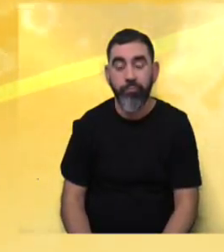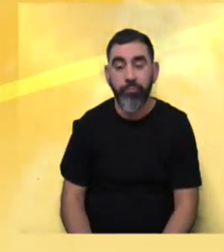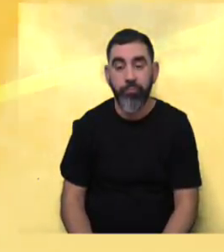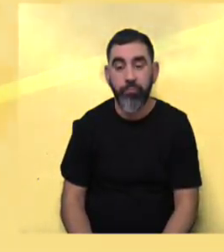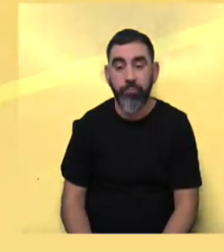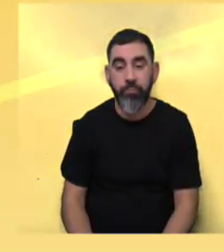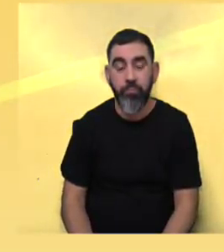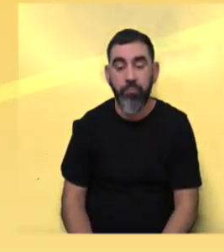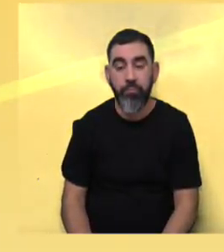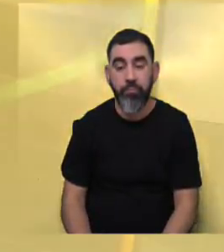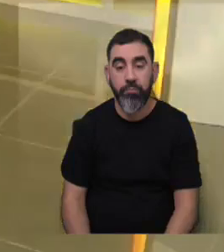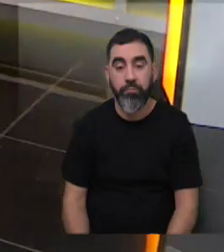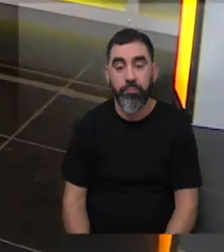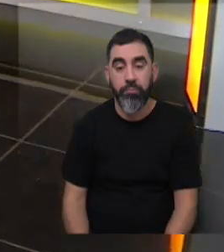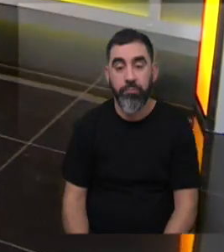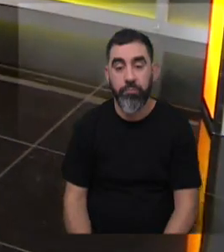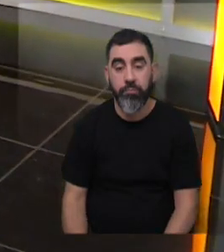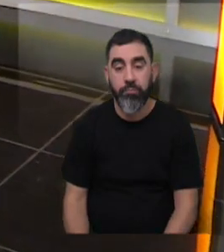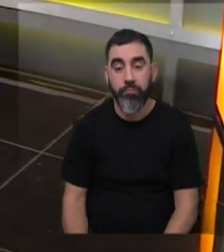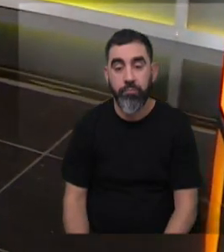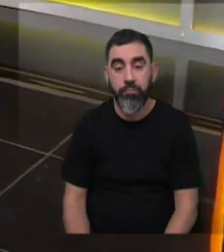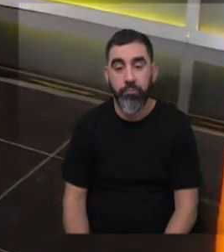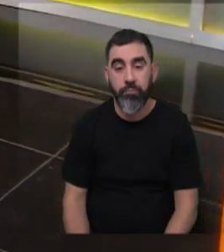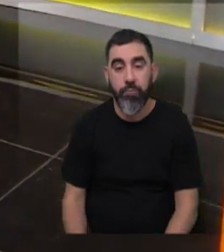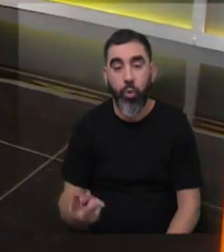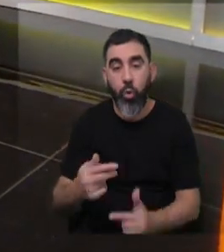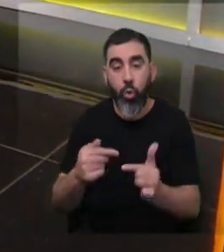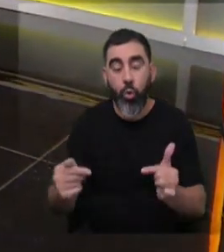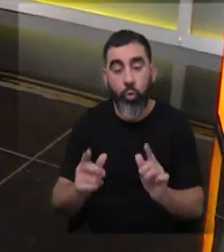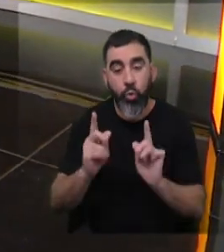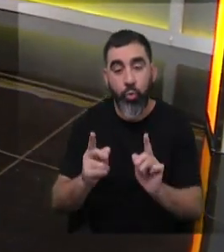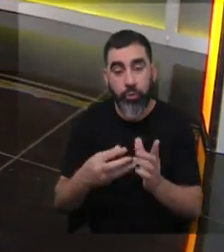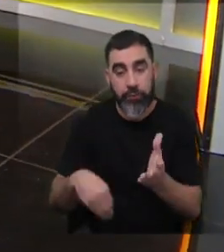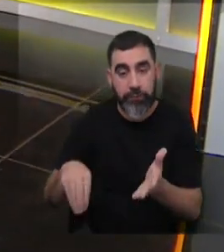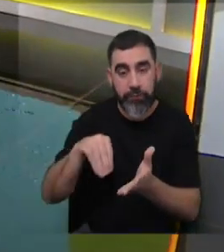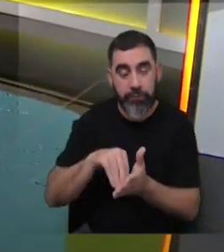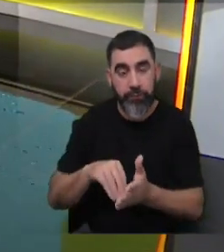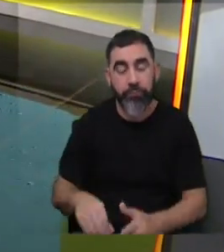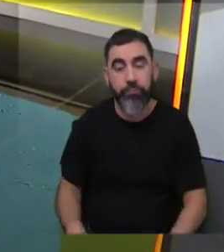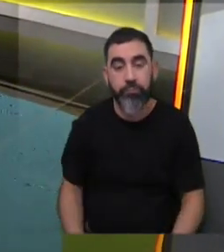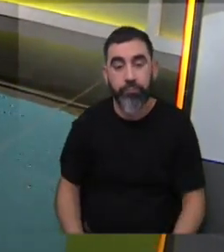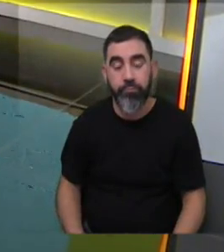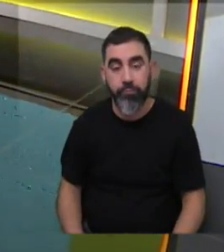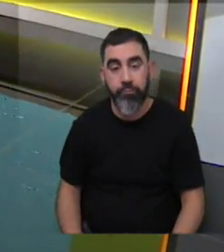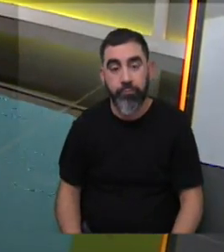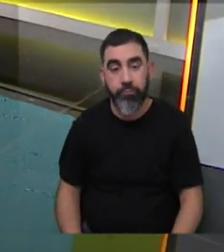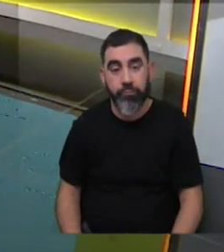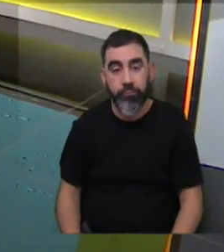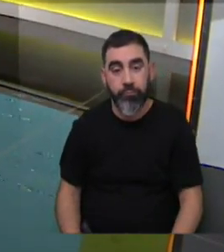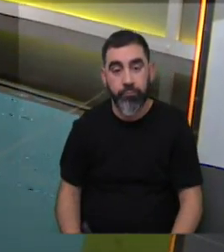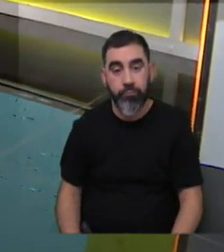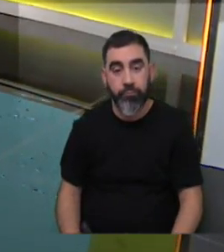Dos cositas más que quiero retroceder para llamar su atención antes de entrar